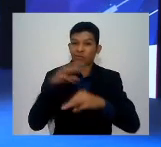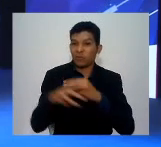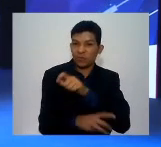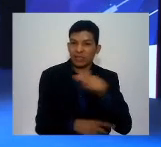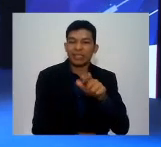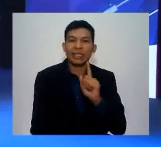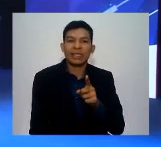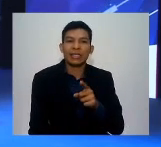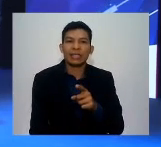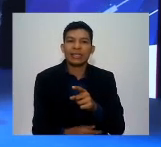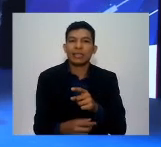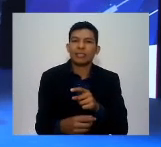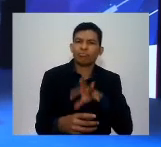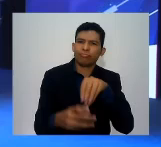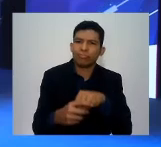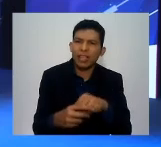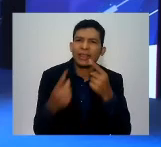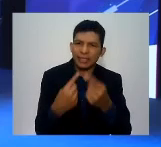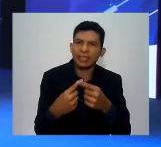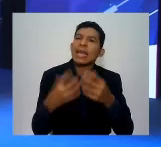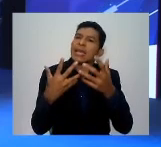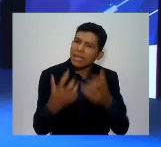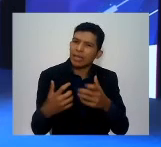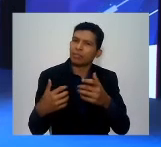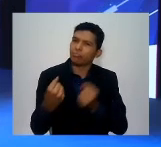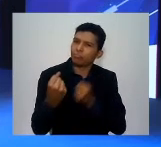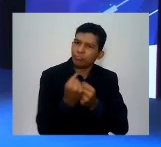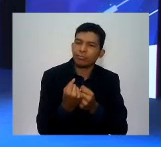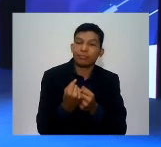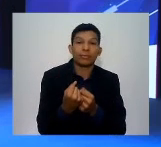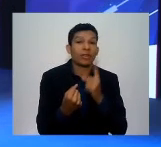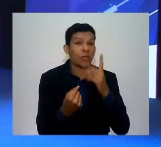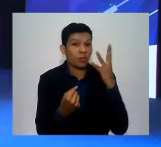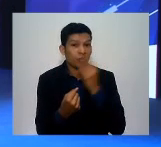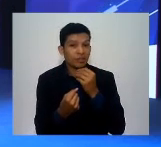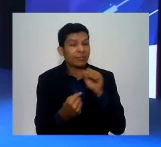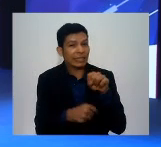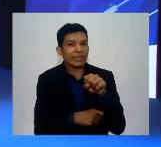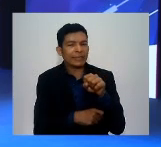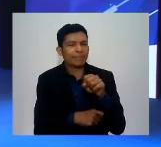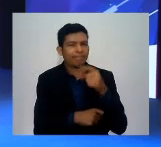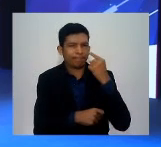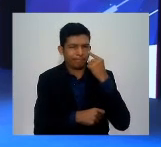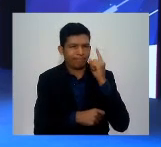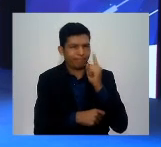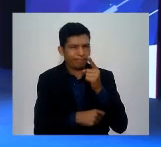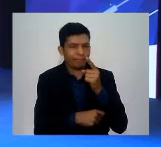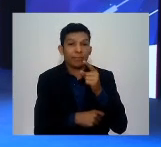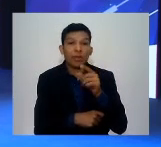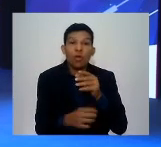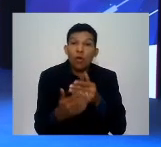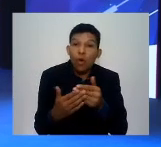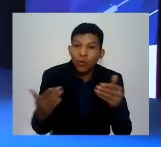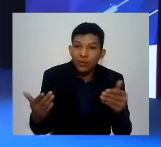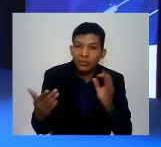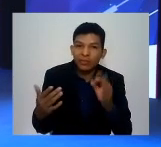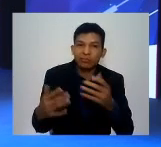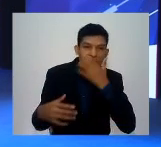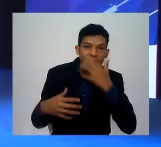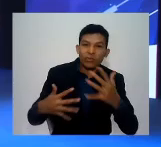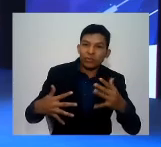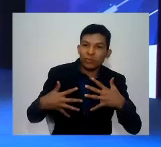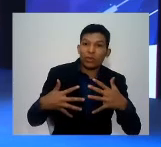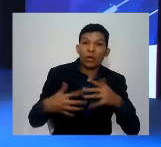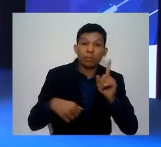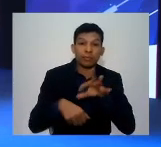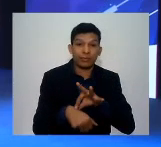complejidad. Pero en vista de que todos los hospitales del mundo estaban saturados